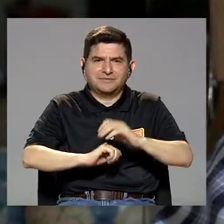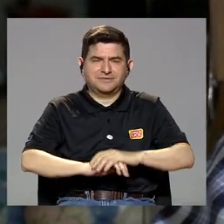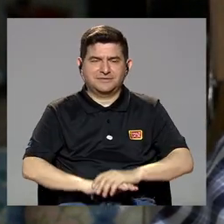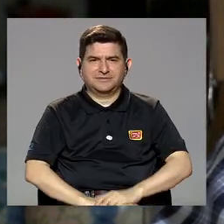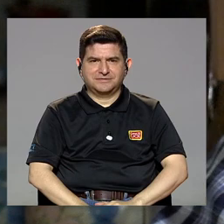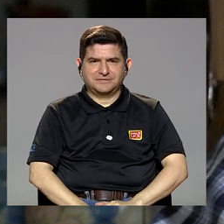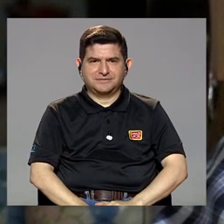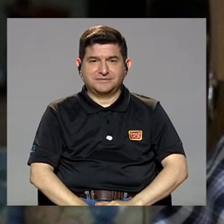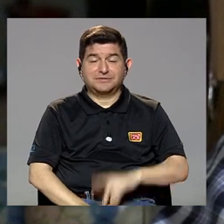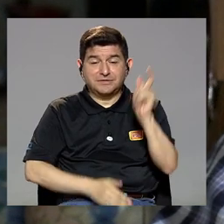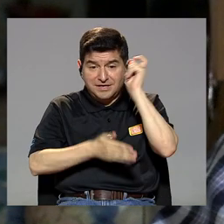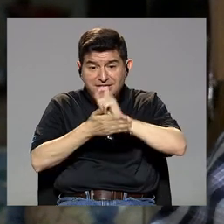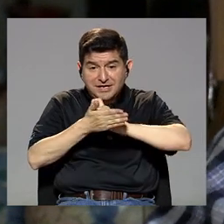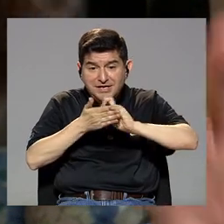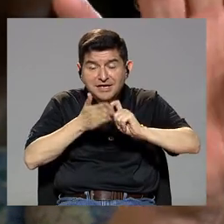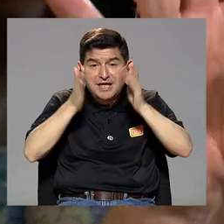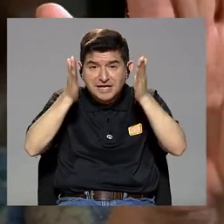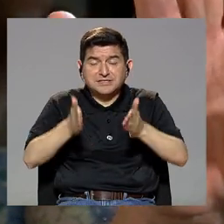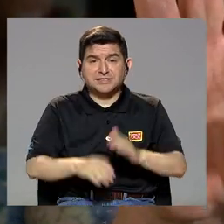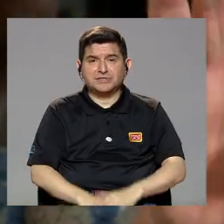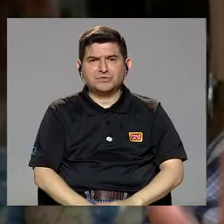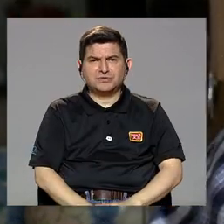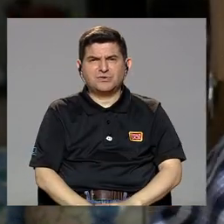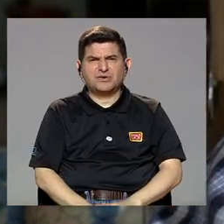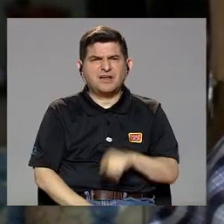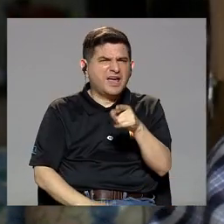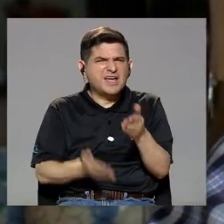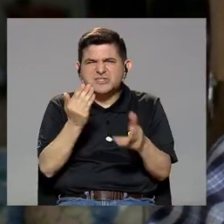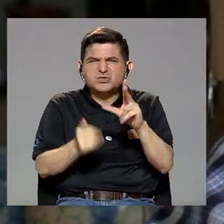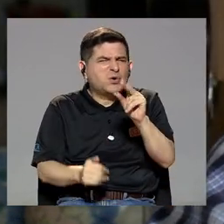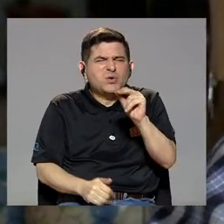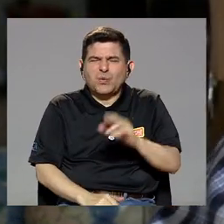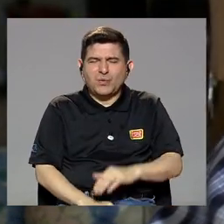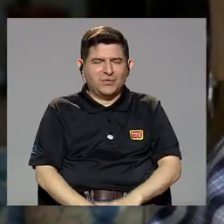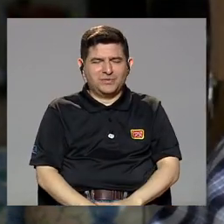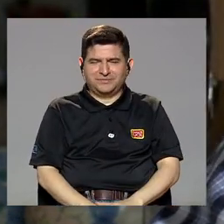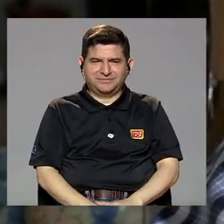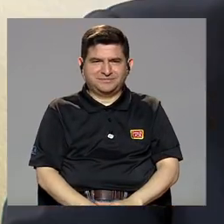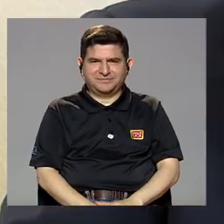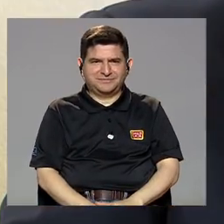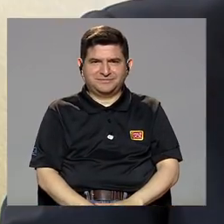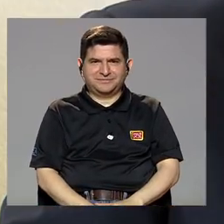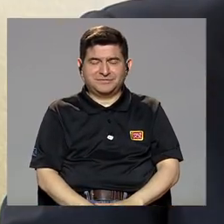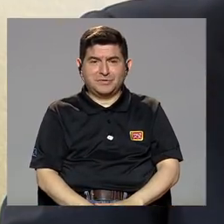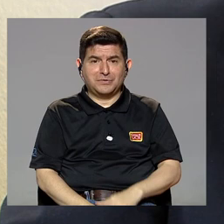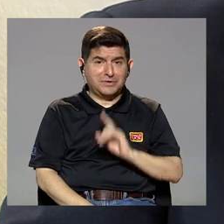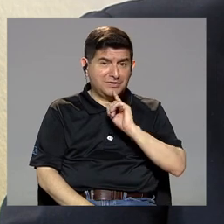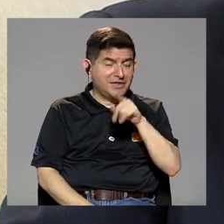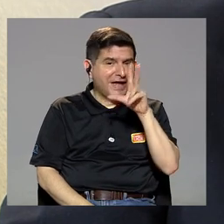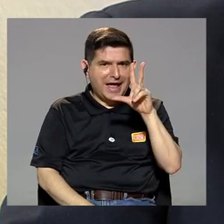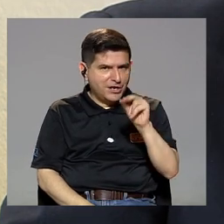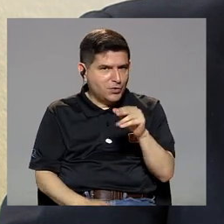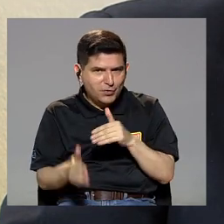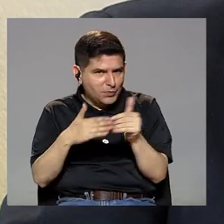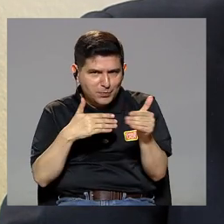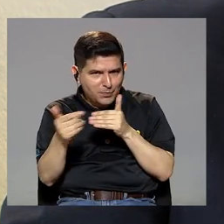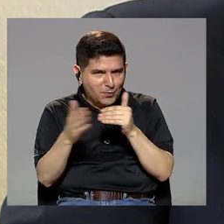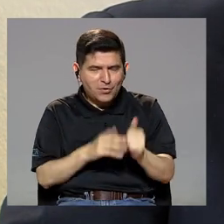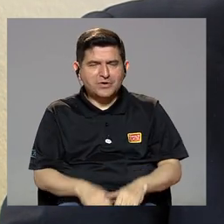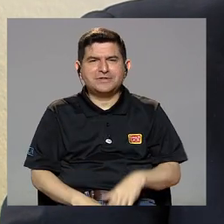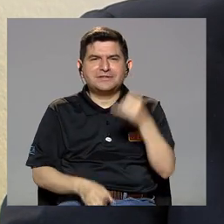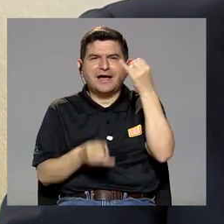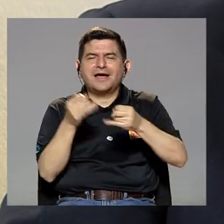un escritor no es sólo que porque sí que aunque usted diga que no en uno de sus últimos